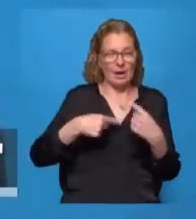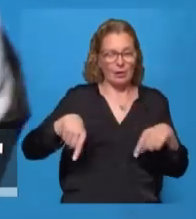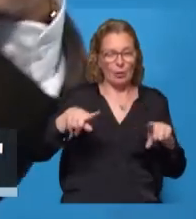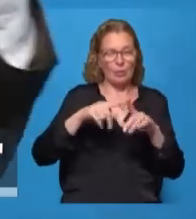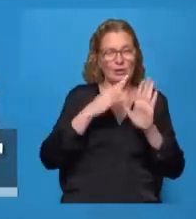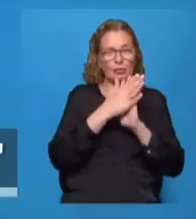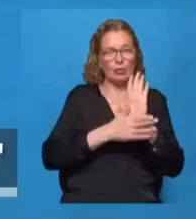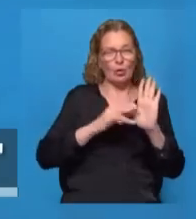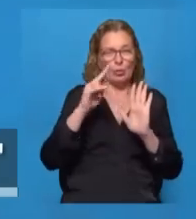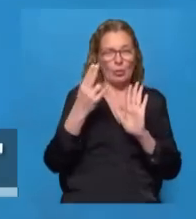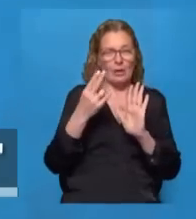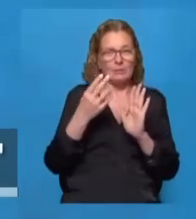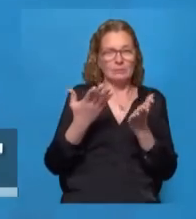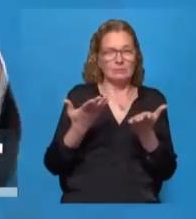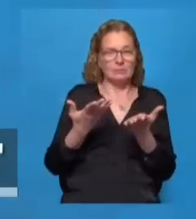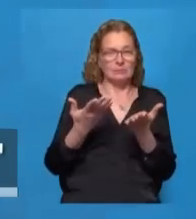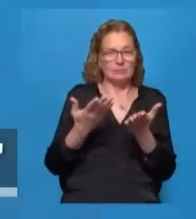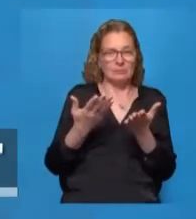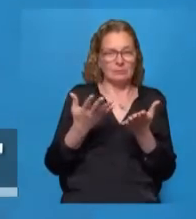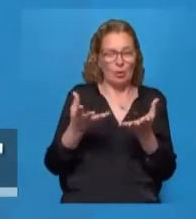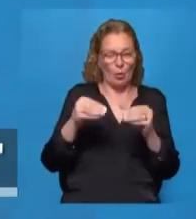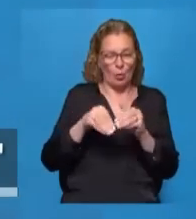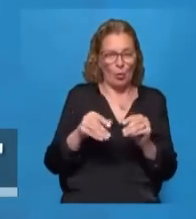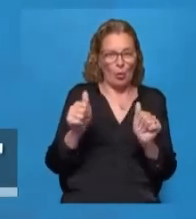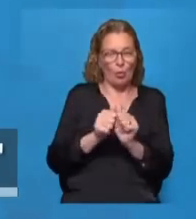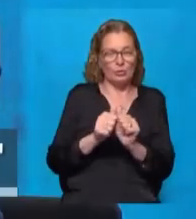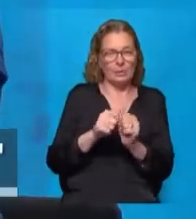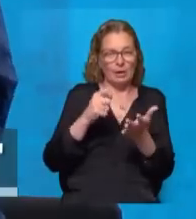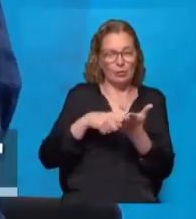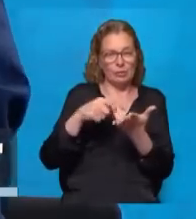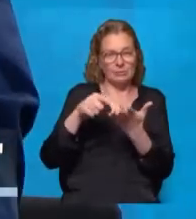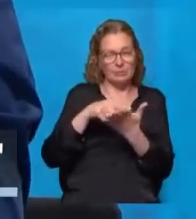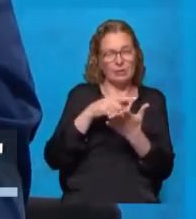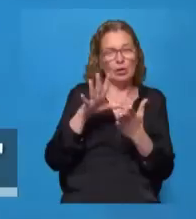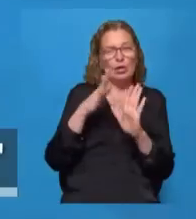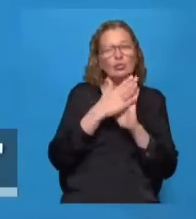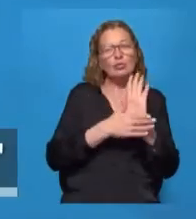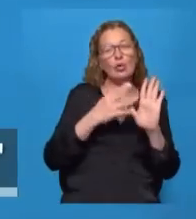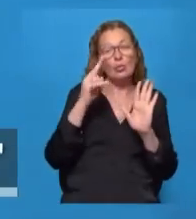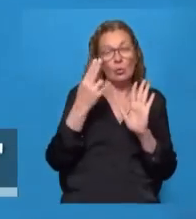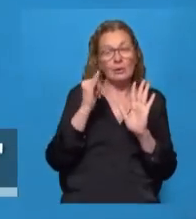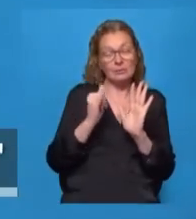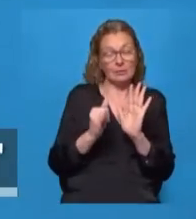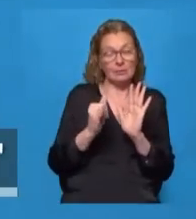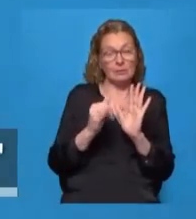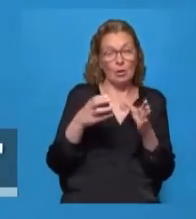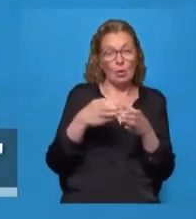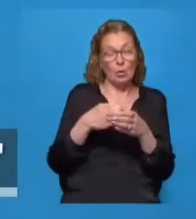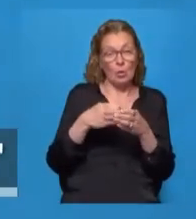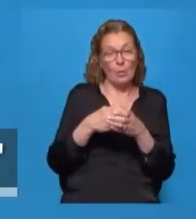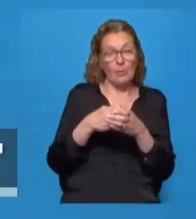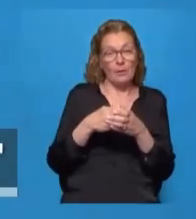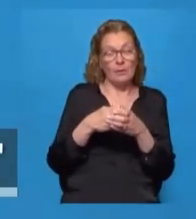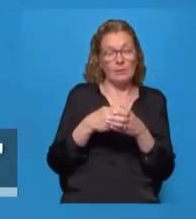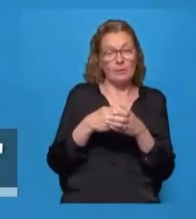país cuesta hacerlas eh concentrarla Para poder contarlo ustedes tienen representación en todo el país Sí nosotros tenemos grupos de referentes